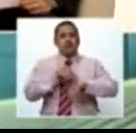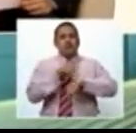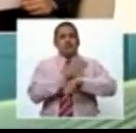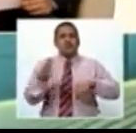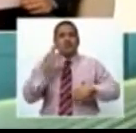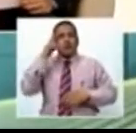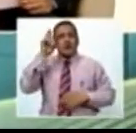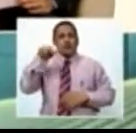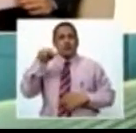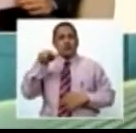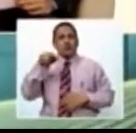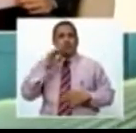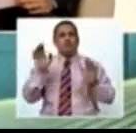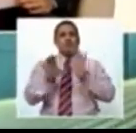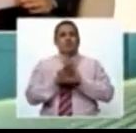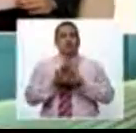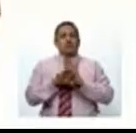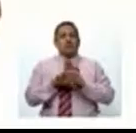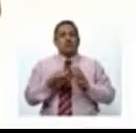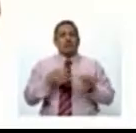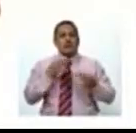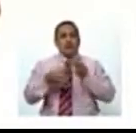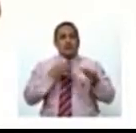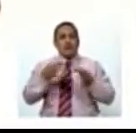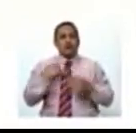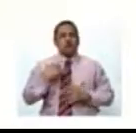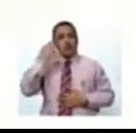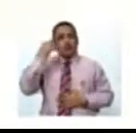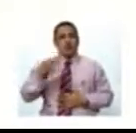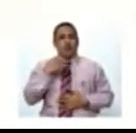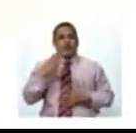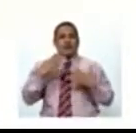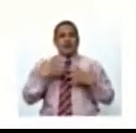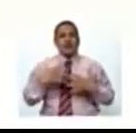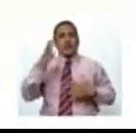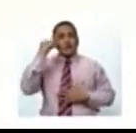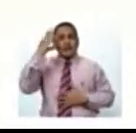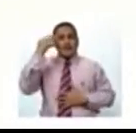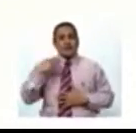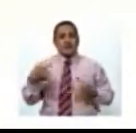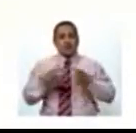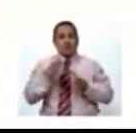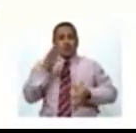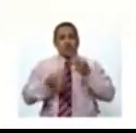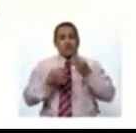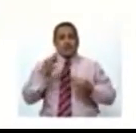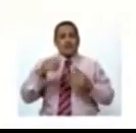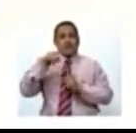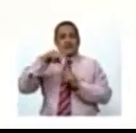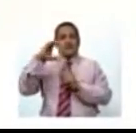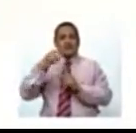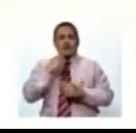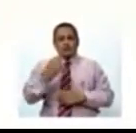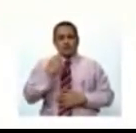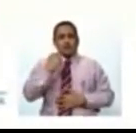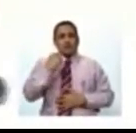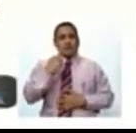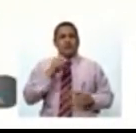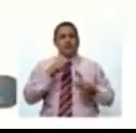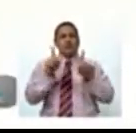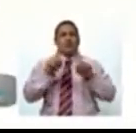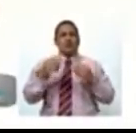razonable? Sí, bueno, me parece que la jurisprudencia del TC respecto de ese tema ha sido bastante sólida al respecto,